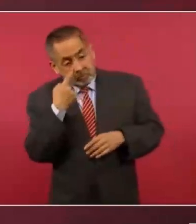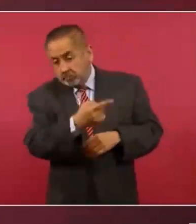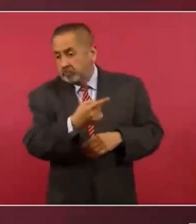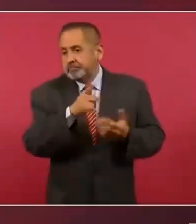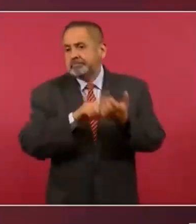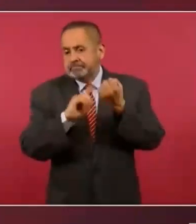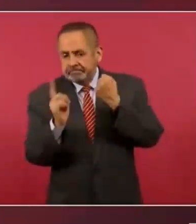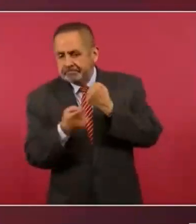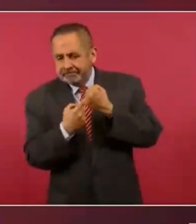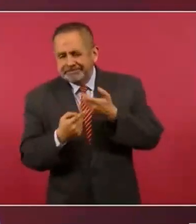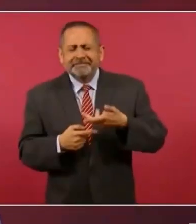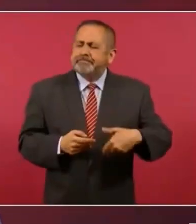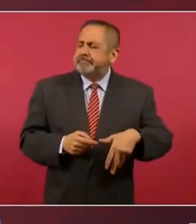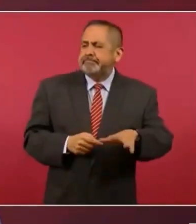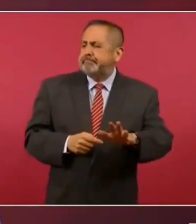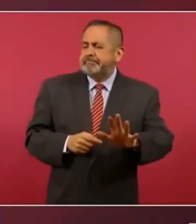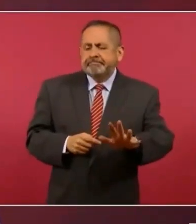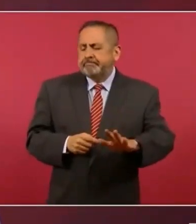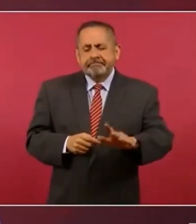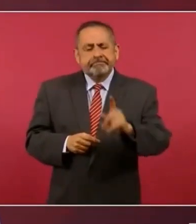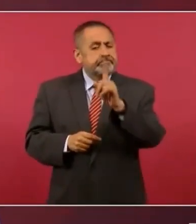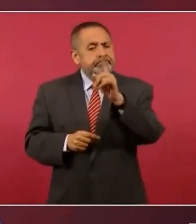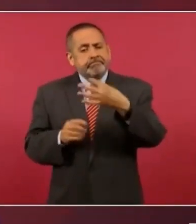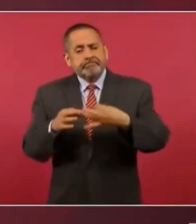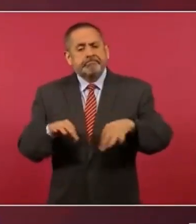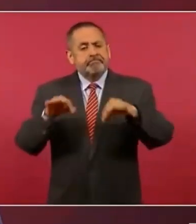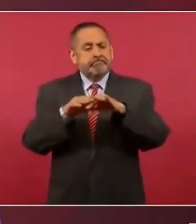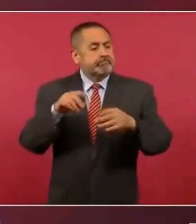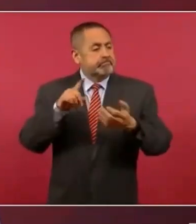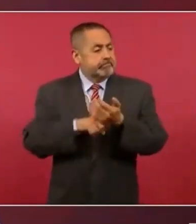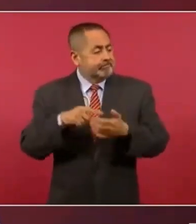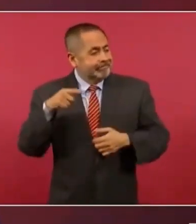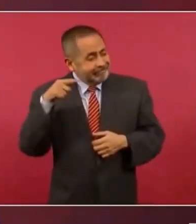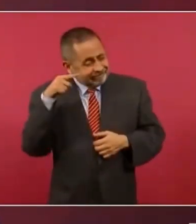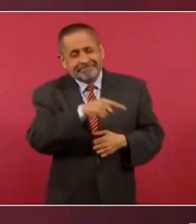Lo que interesa es que el Poder Judicial